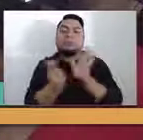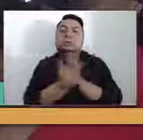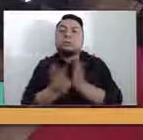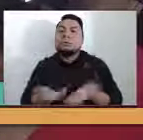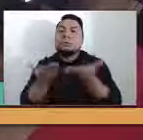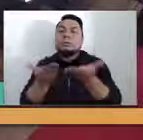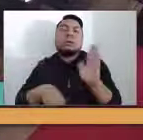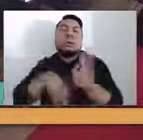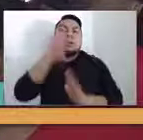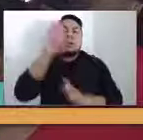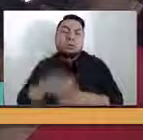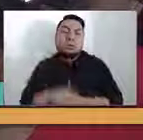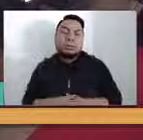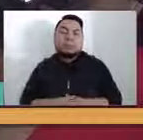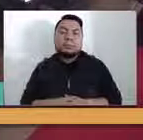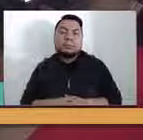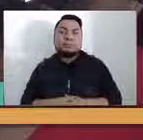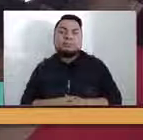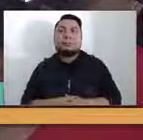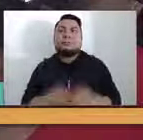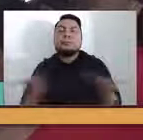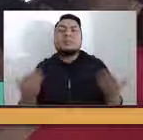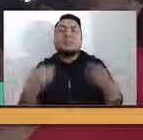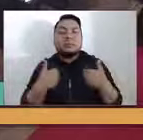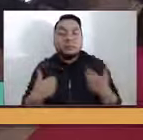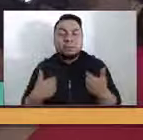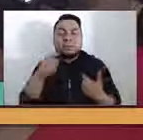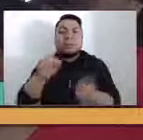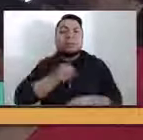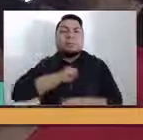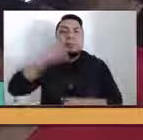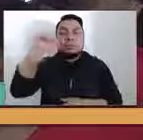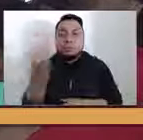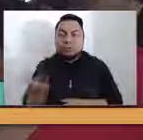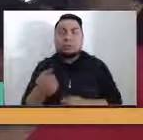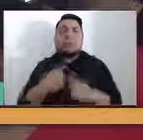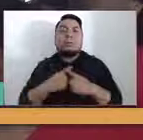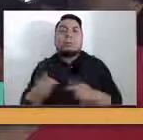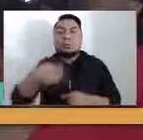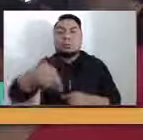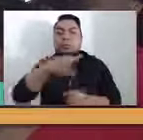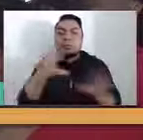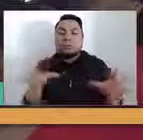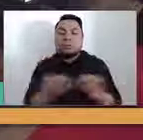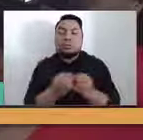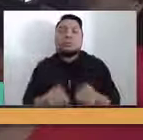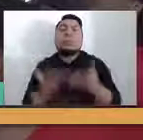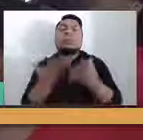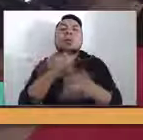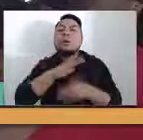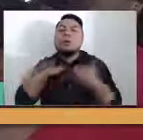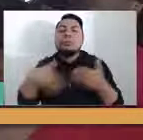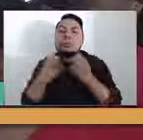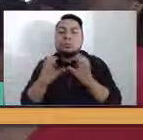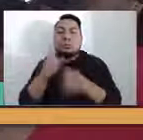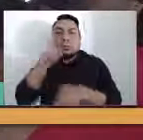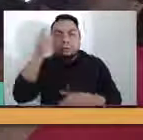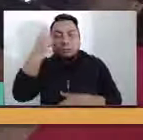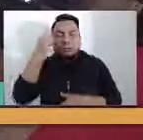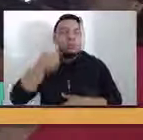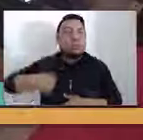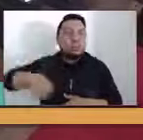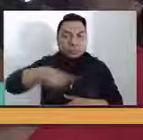la mayoría por tener la victoria. Pero si ustedes suman de cuántos tienen todas las bancadas,